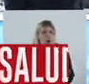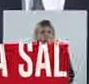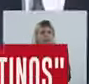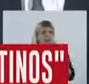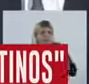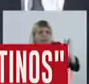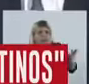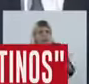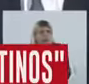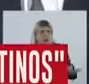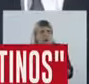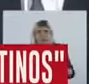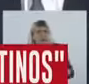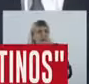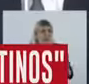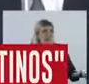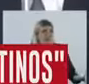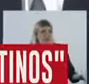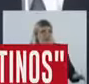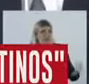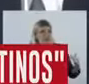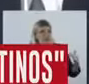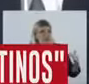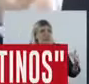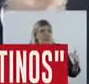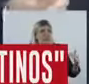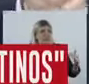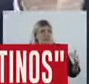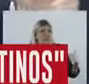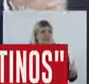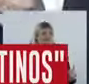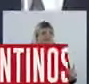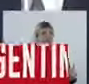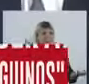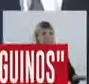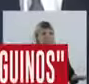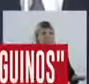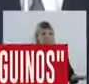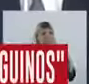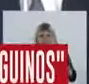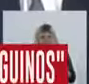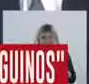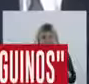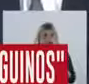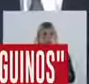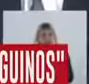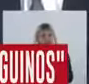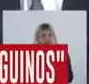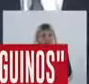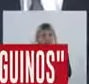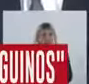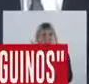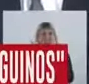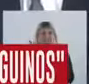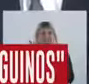elementales que una persona de bien debe tener. Esa Argentina concentrada que contaba Guado, que hace que el 54%